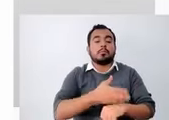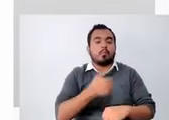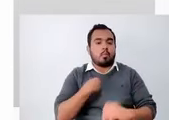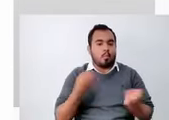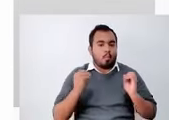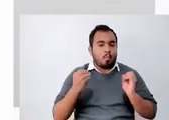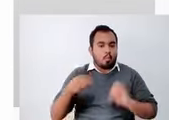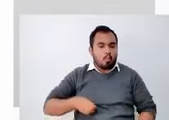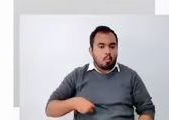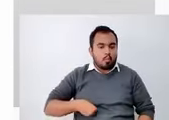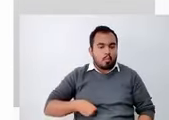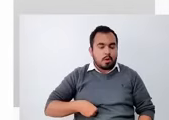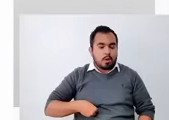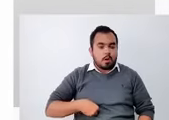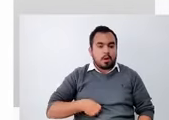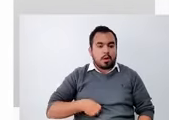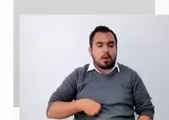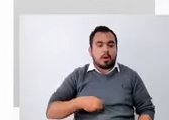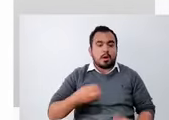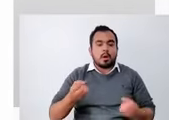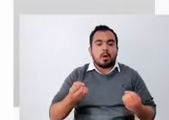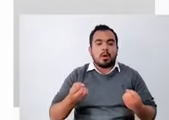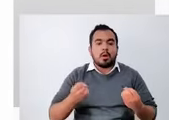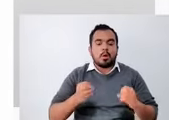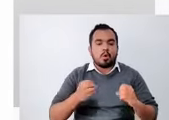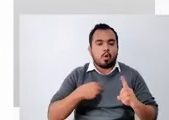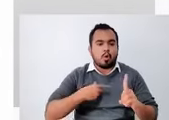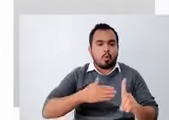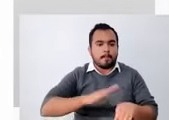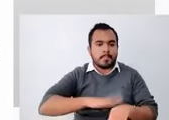merecen por lo que han hecho, principio de proporcionalidad.